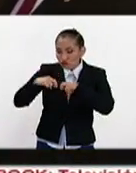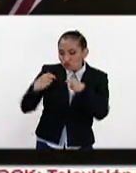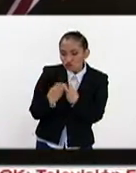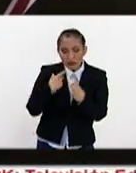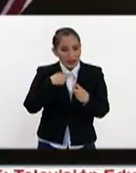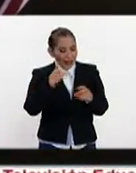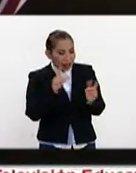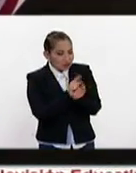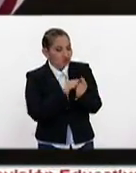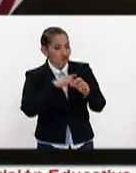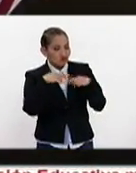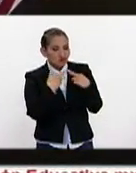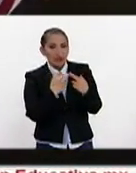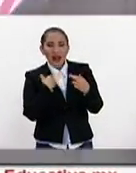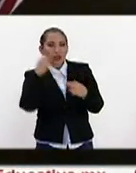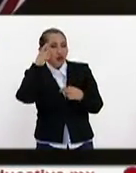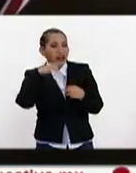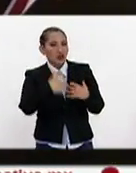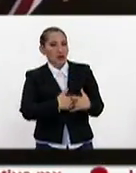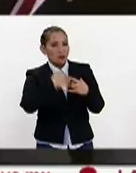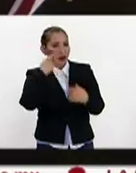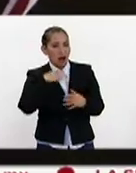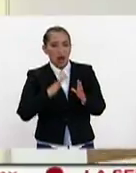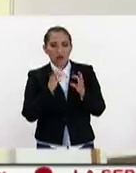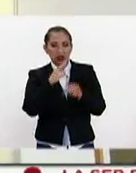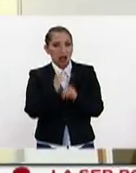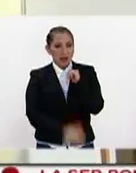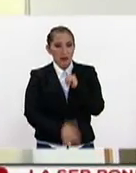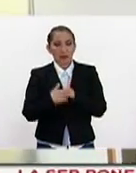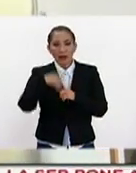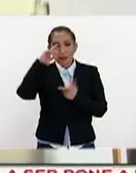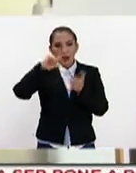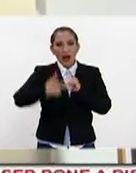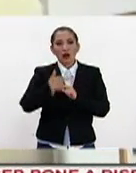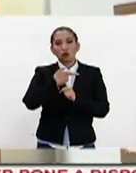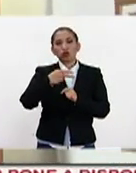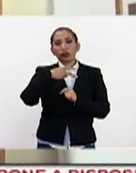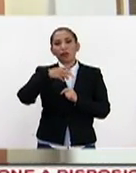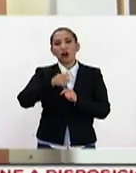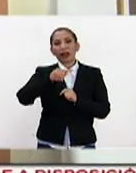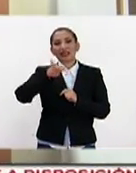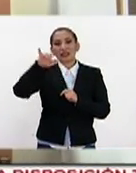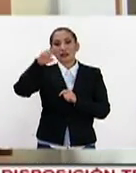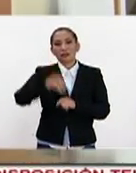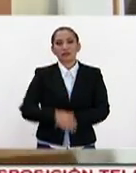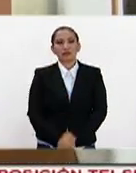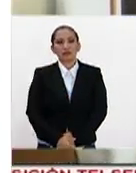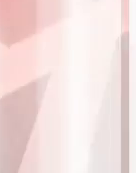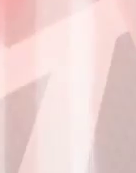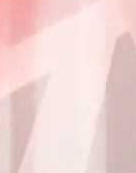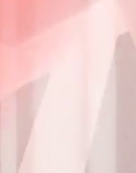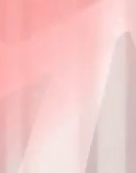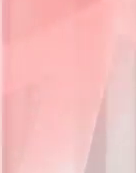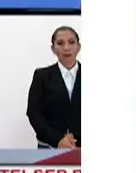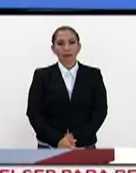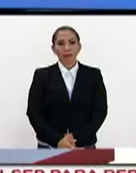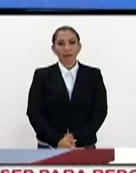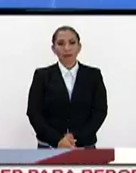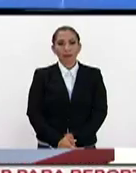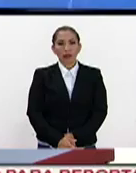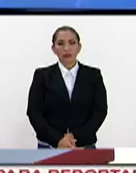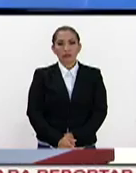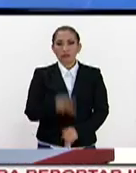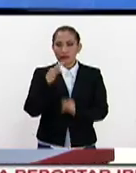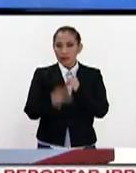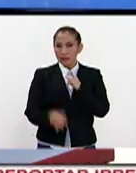encuentro con empresarios paraguayos, culminó esta visita oficial. Para México al Día, Gustavo Castillo. Y